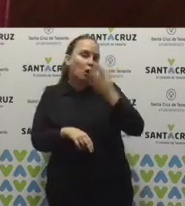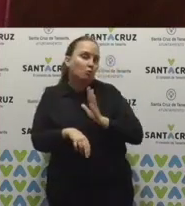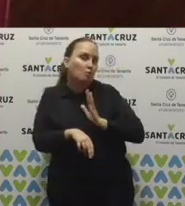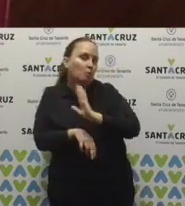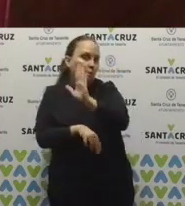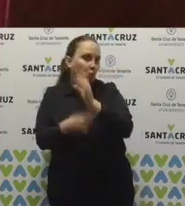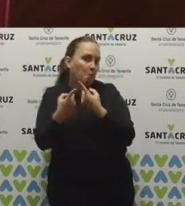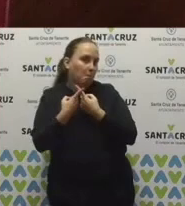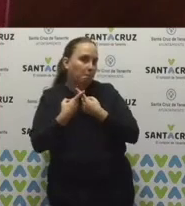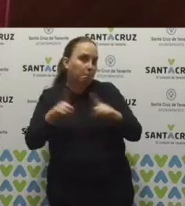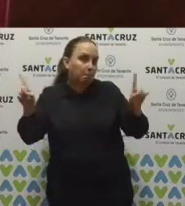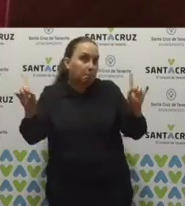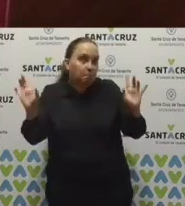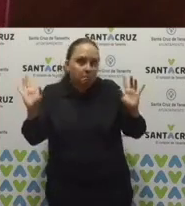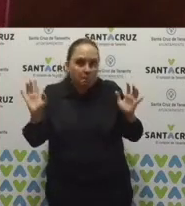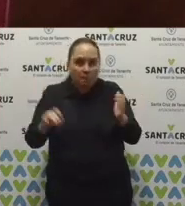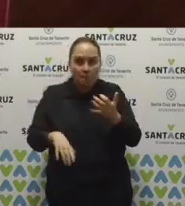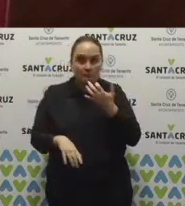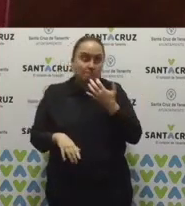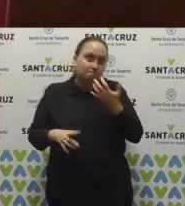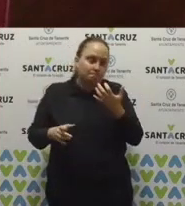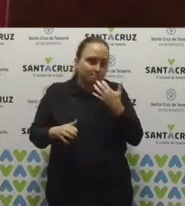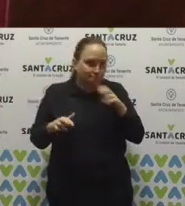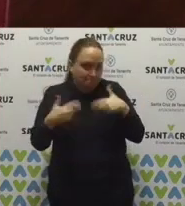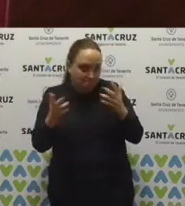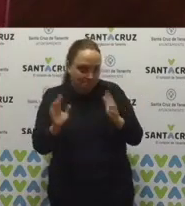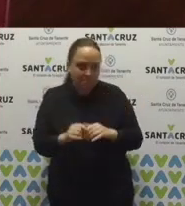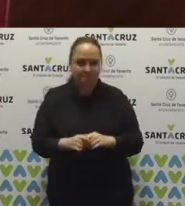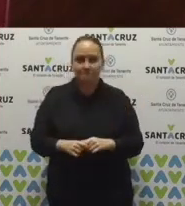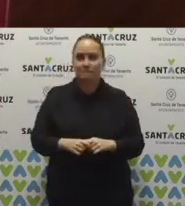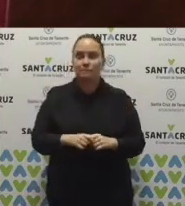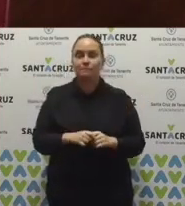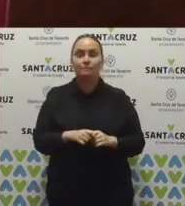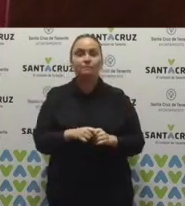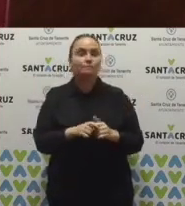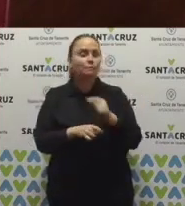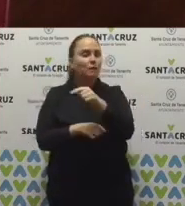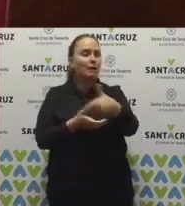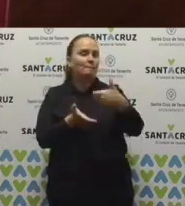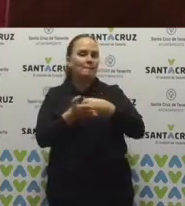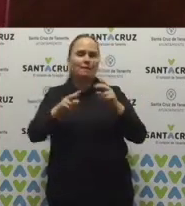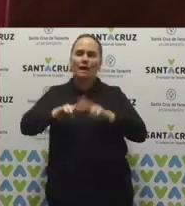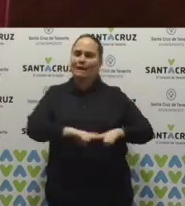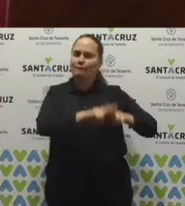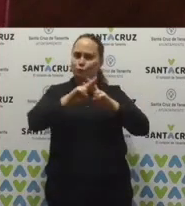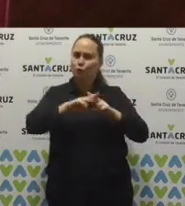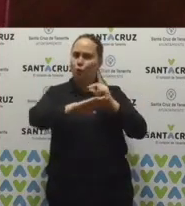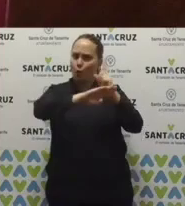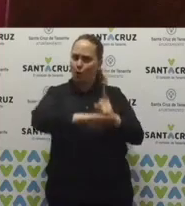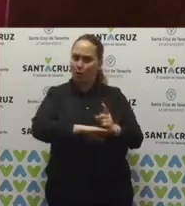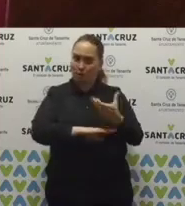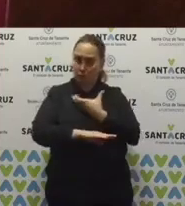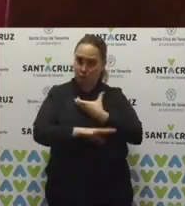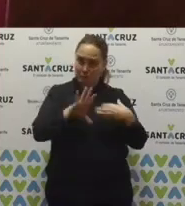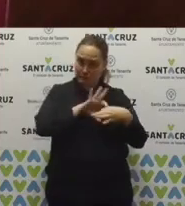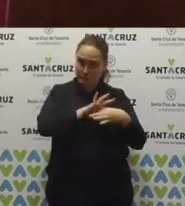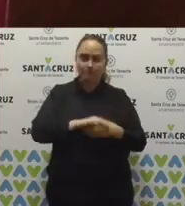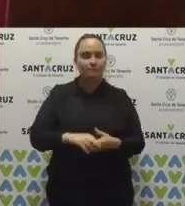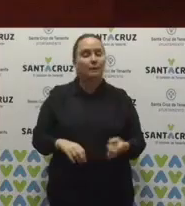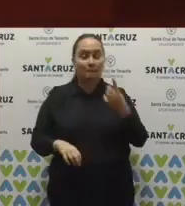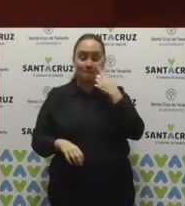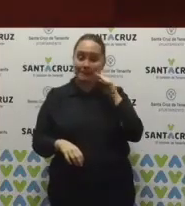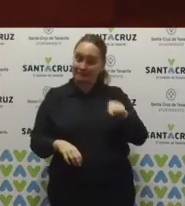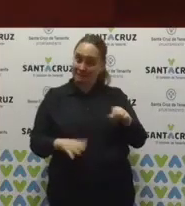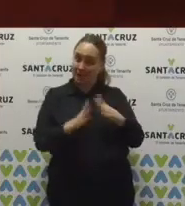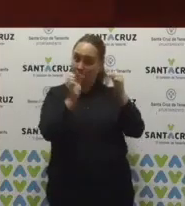al resto de fuerzas políticas pide usted una revisión de las ordenanzas municipales miren en el acuerdo en